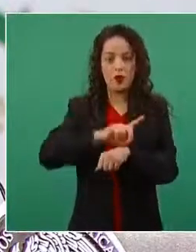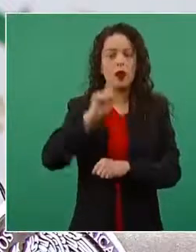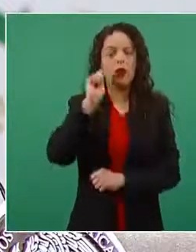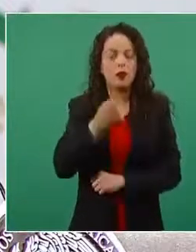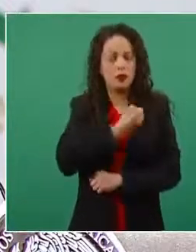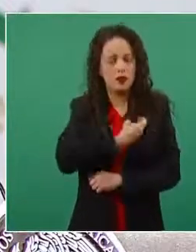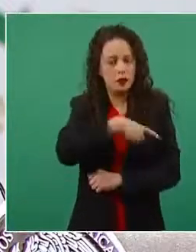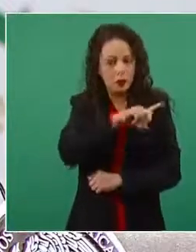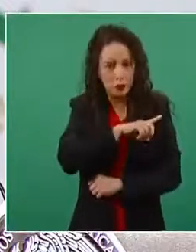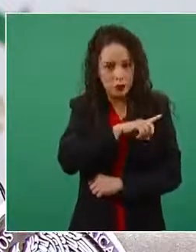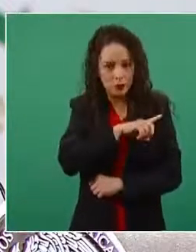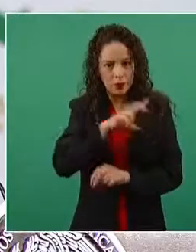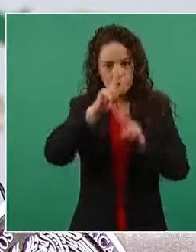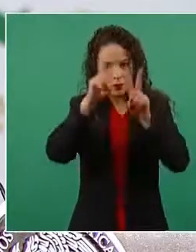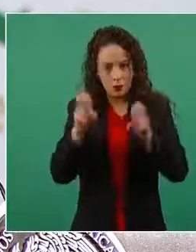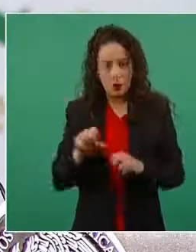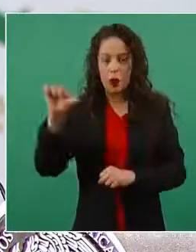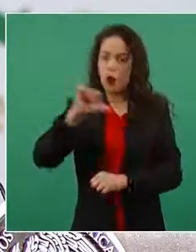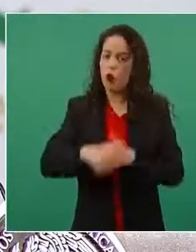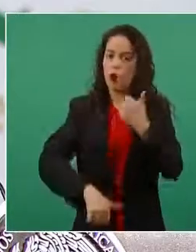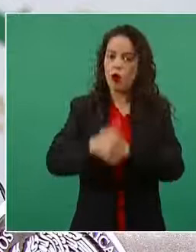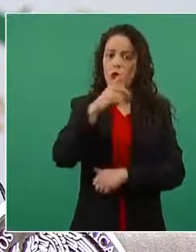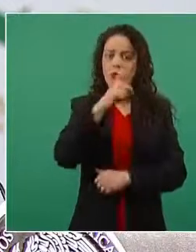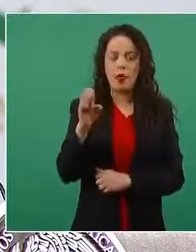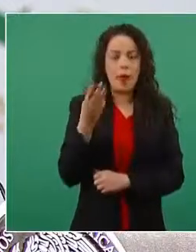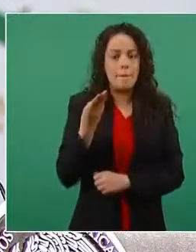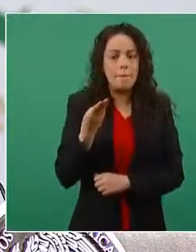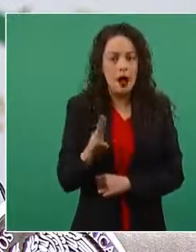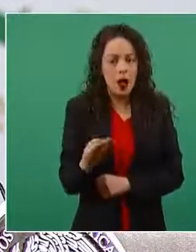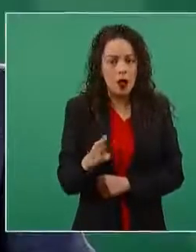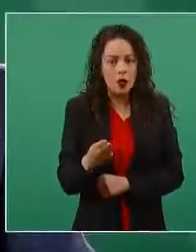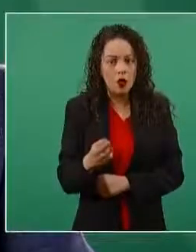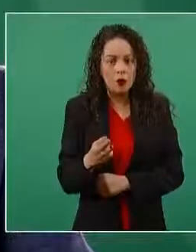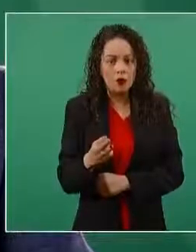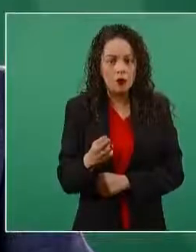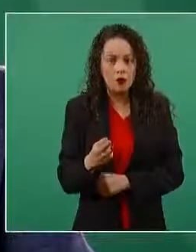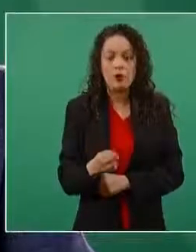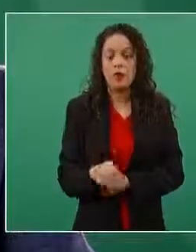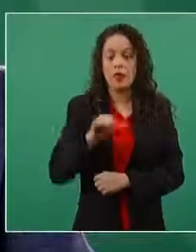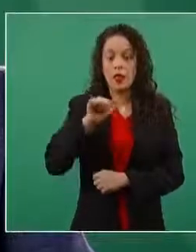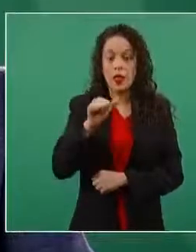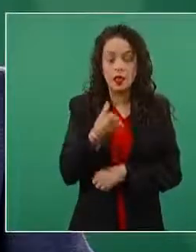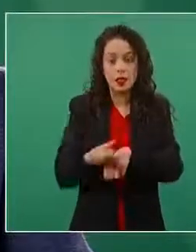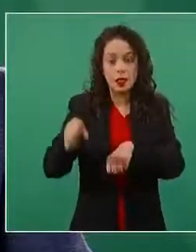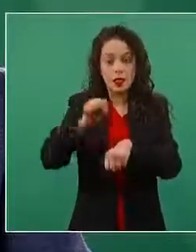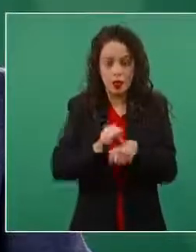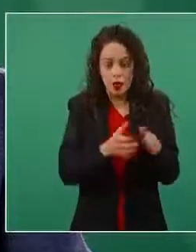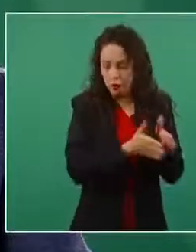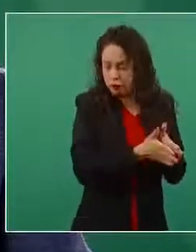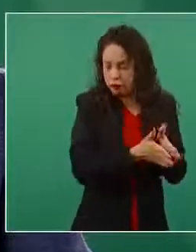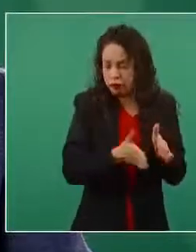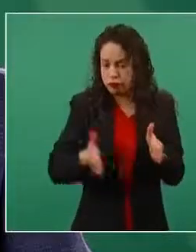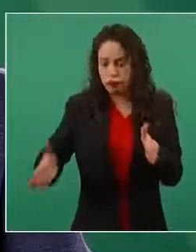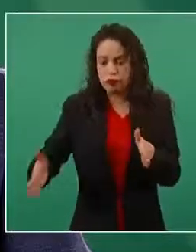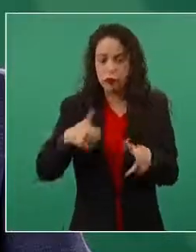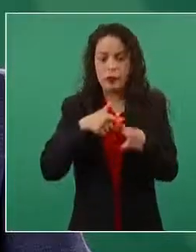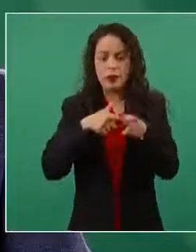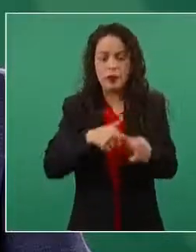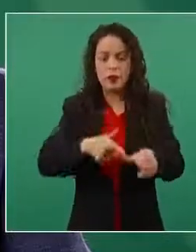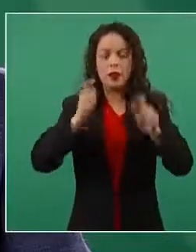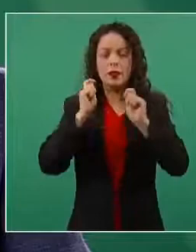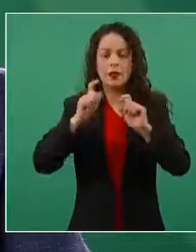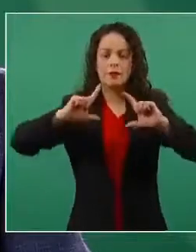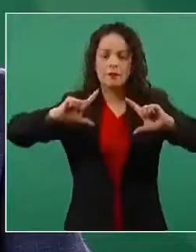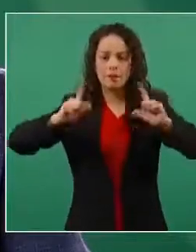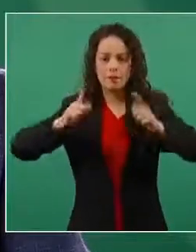el señor presidente, hoy 11 de mayo, al cabo de 16 semanas en que continúa el descenso de